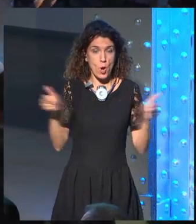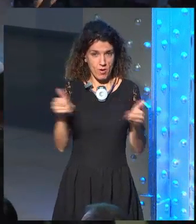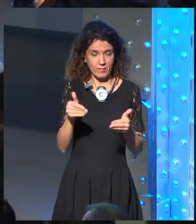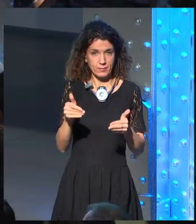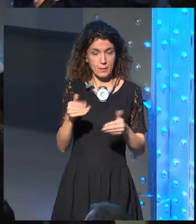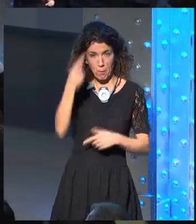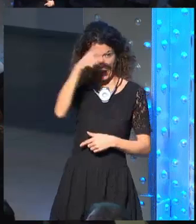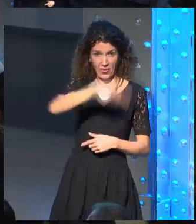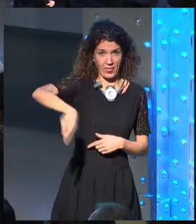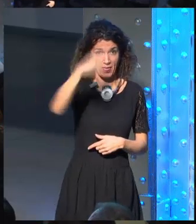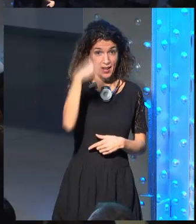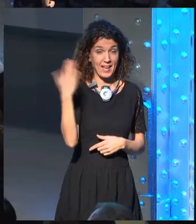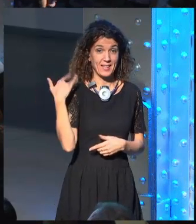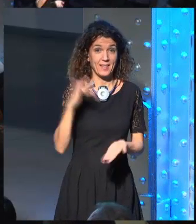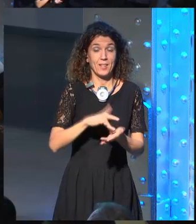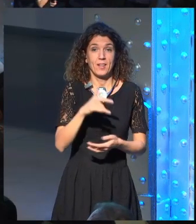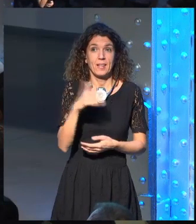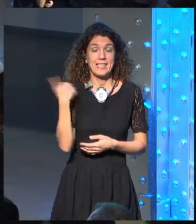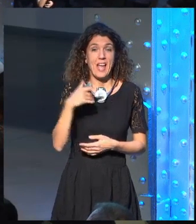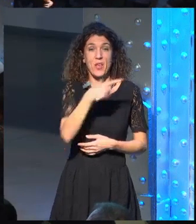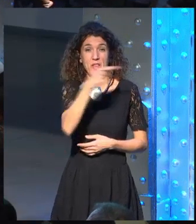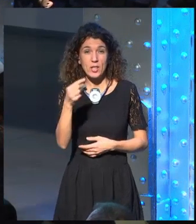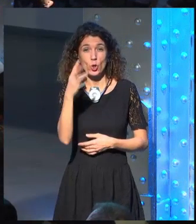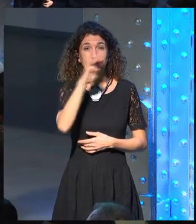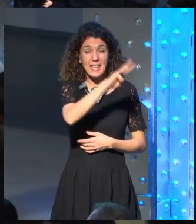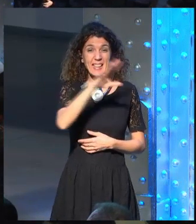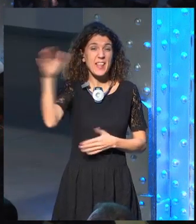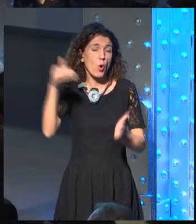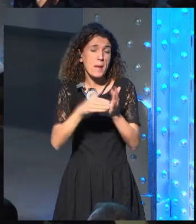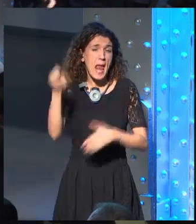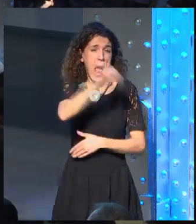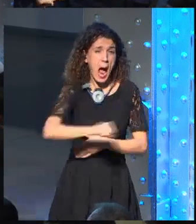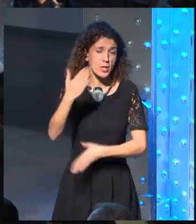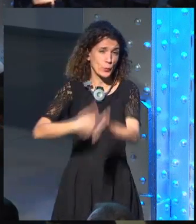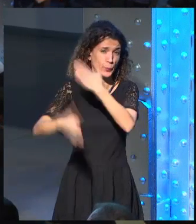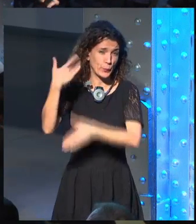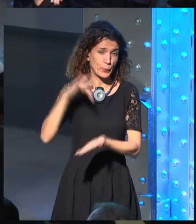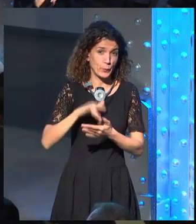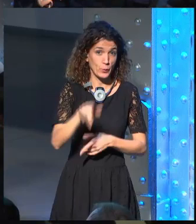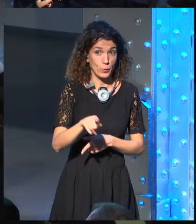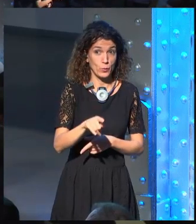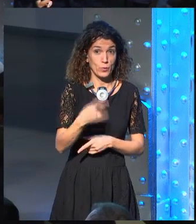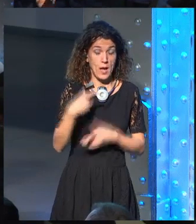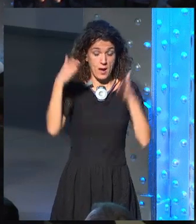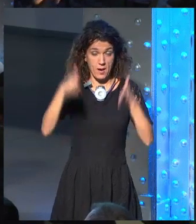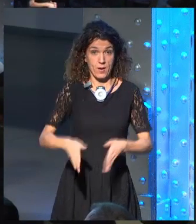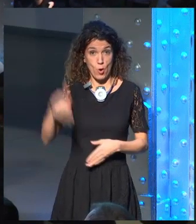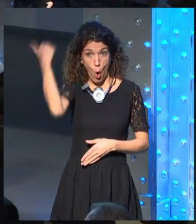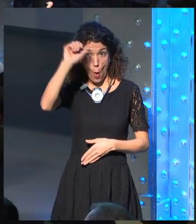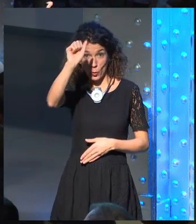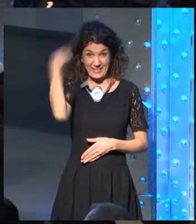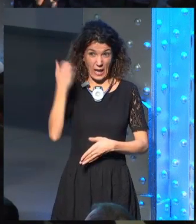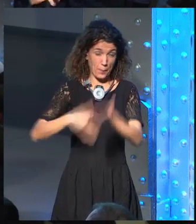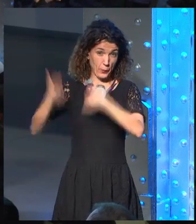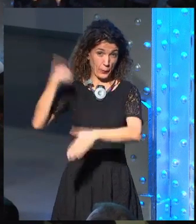ya sabéis que hace algo así como 135.000 años aproximadamente, un miembro de nuestra especie de Homo